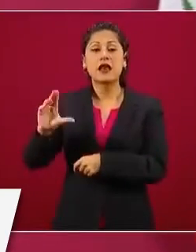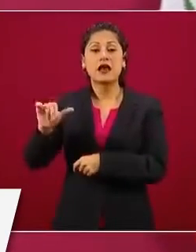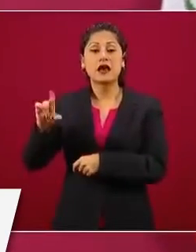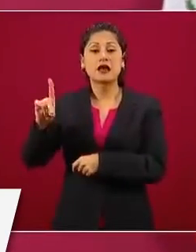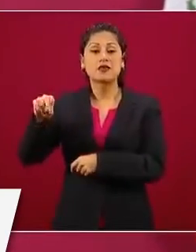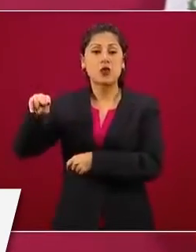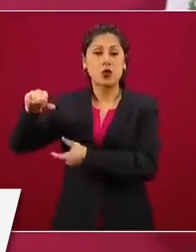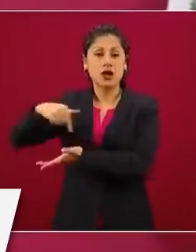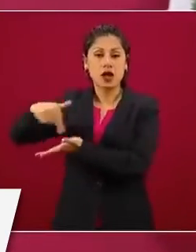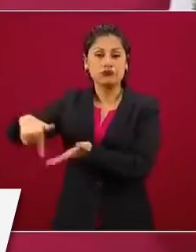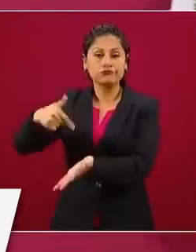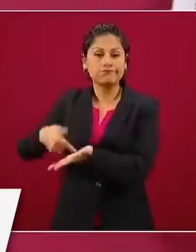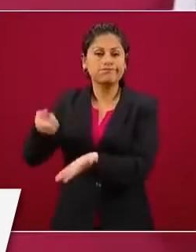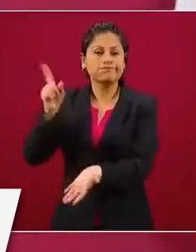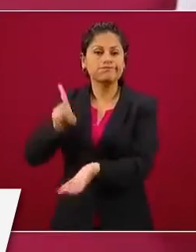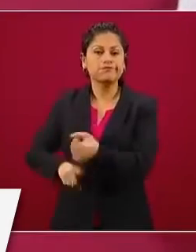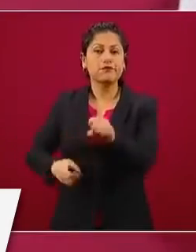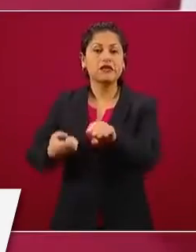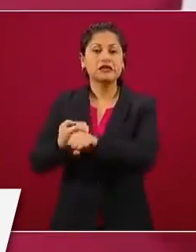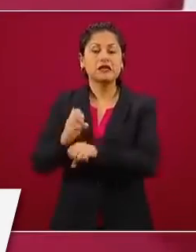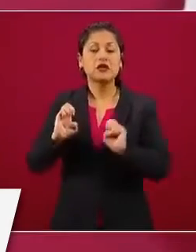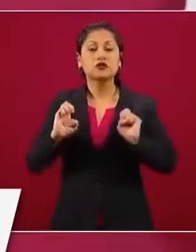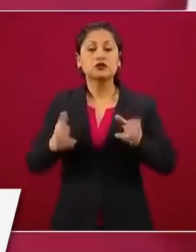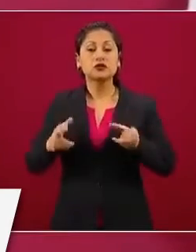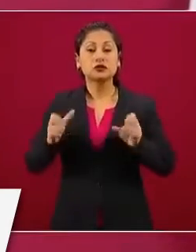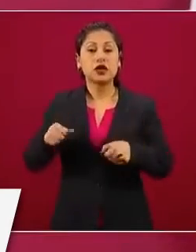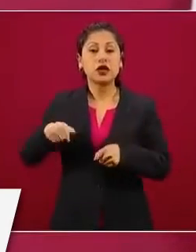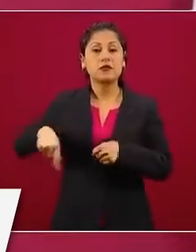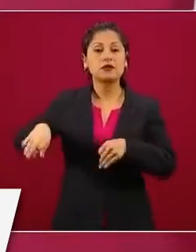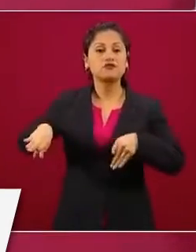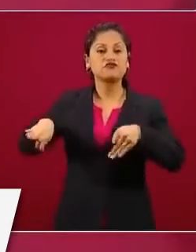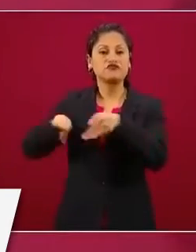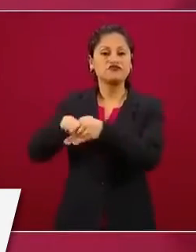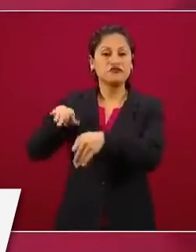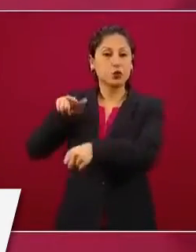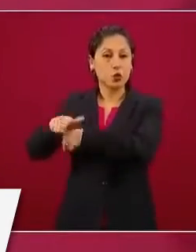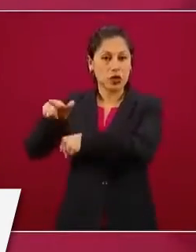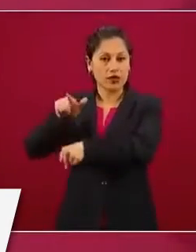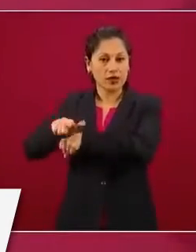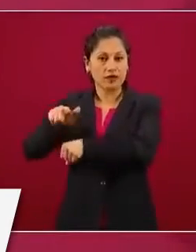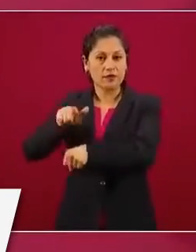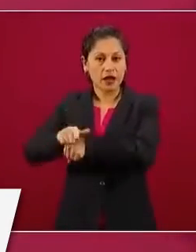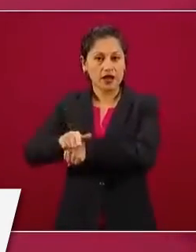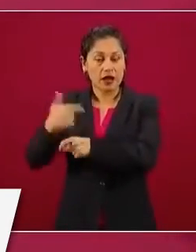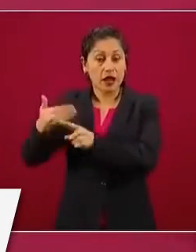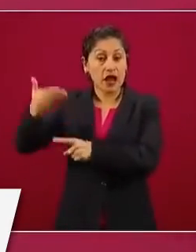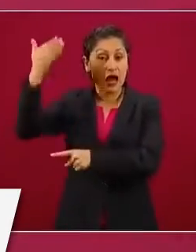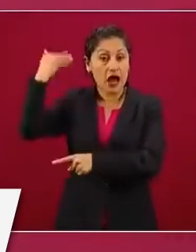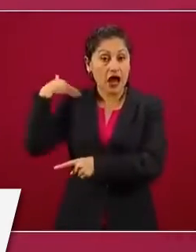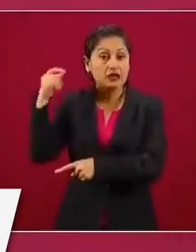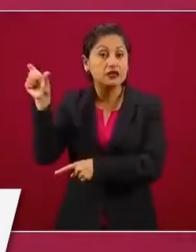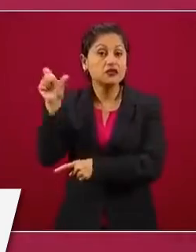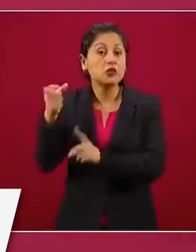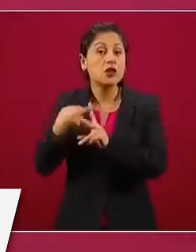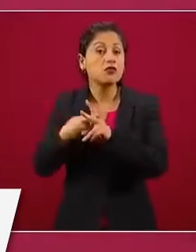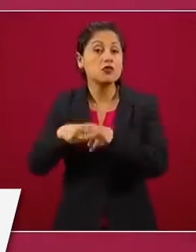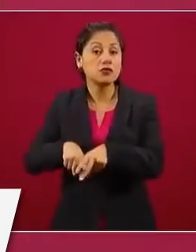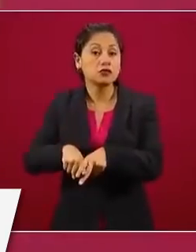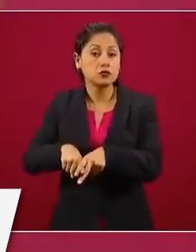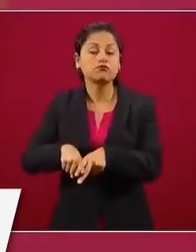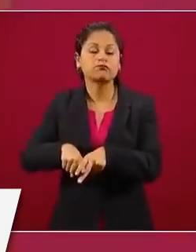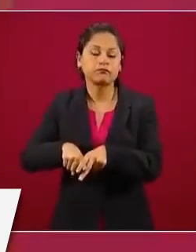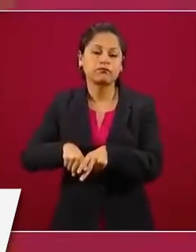de Chiapas y de Guatemala en la época de Porfirio Díaz,